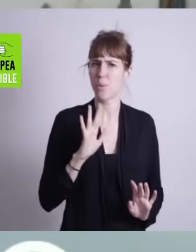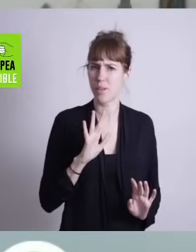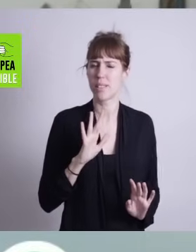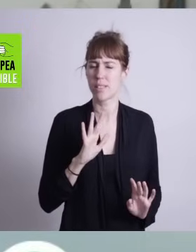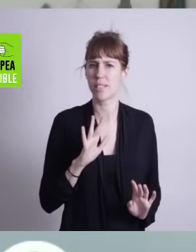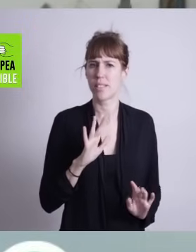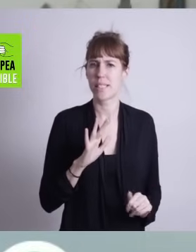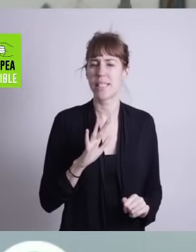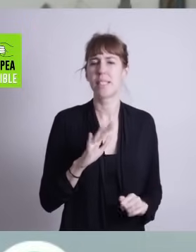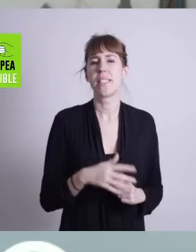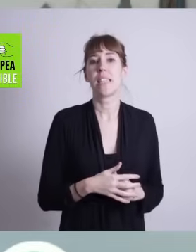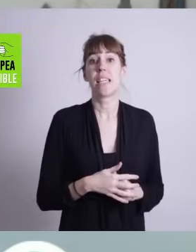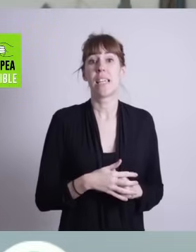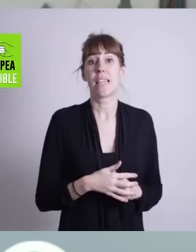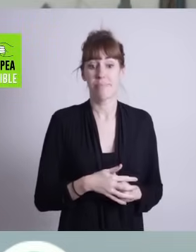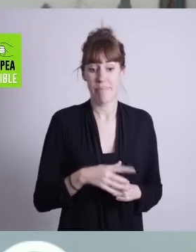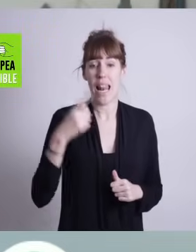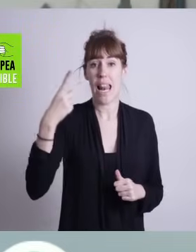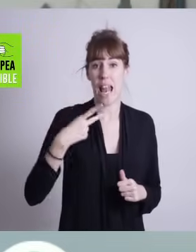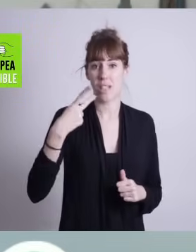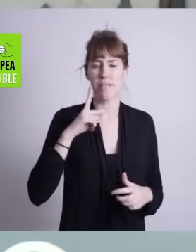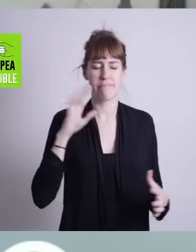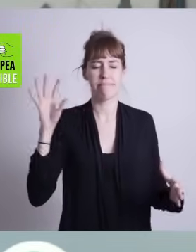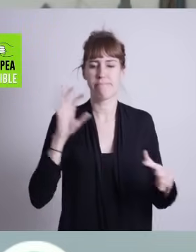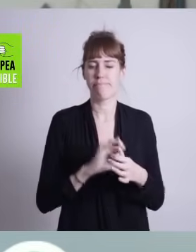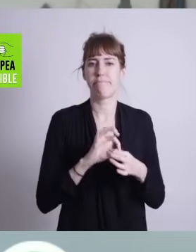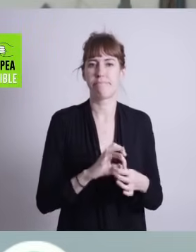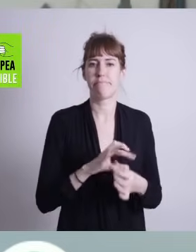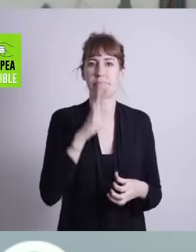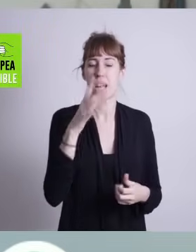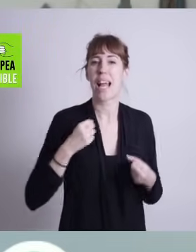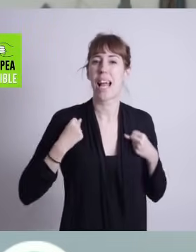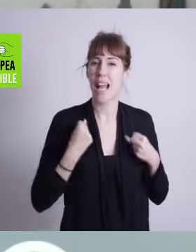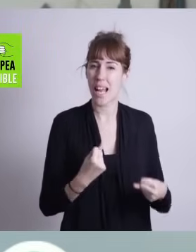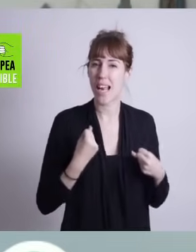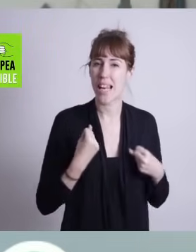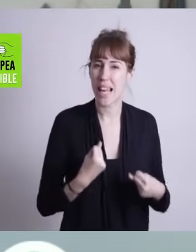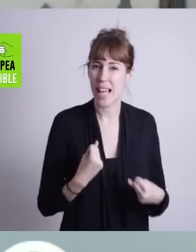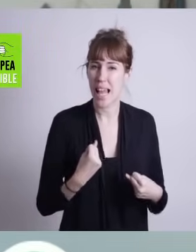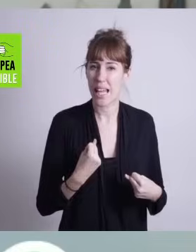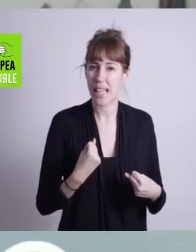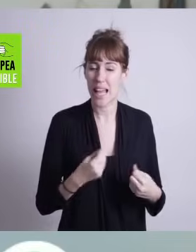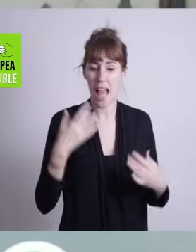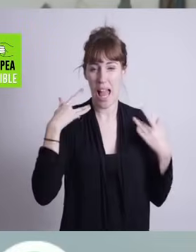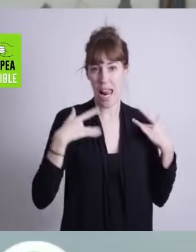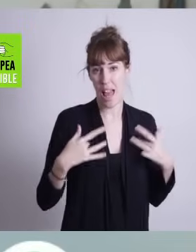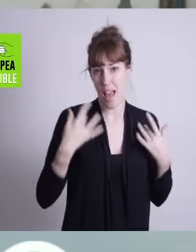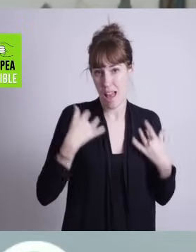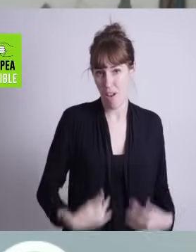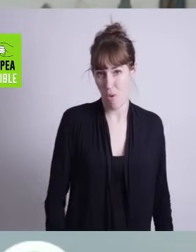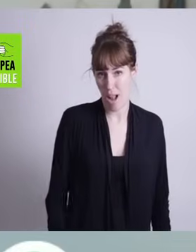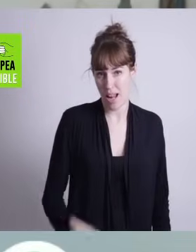están íntimamente ligadas, lógicamente porque es la energética la que alimenta, nutre y posibilita la existencia y